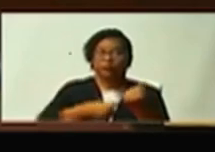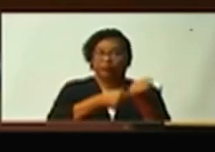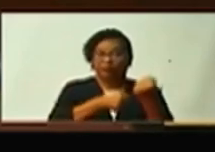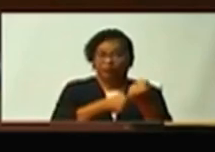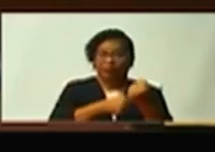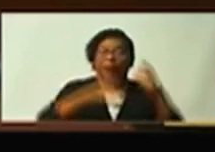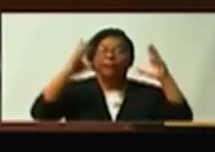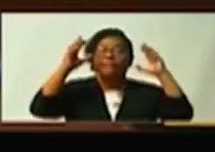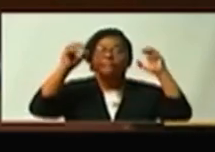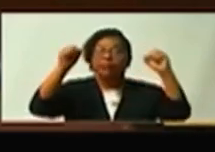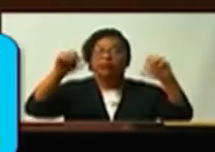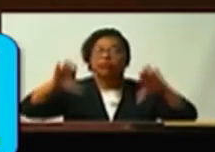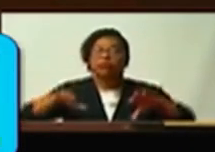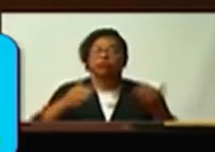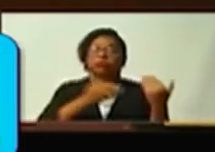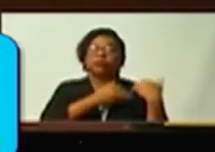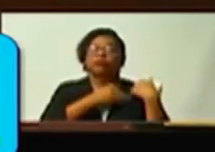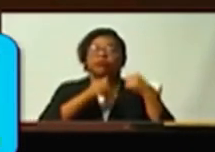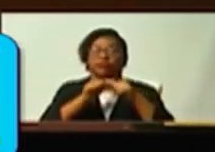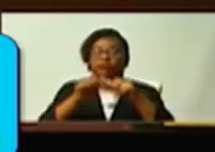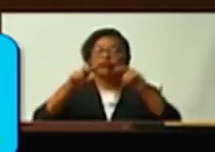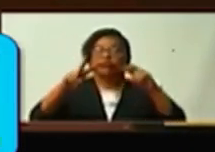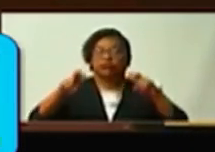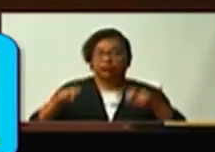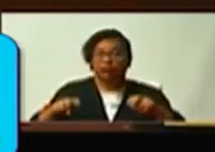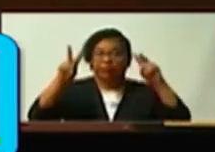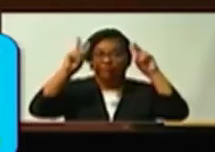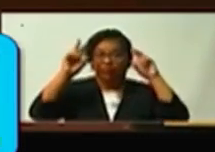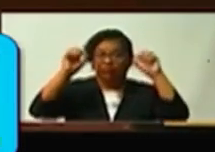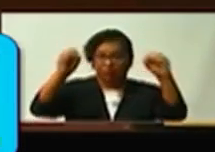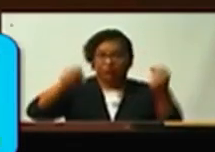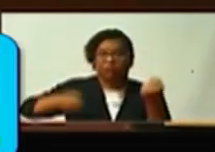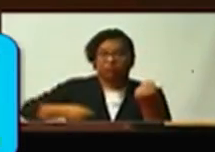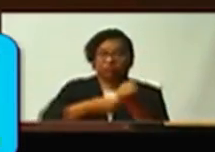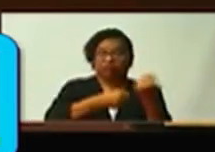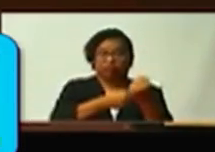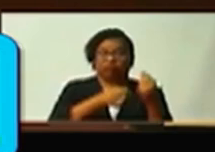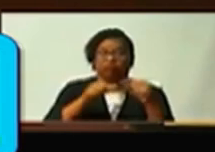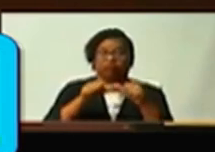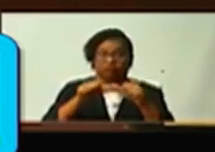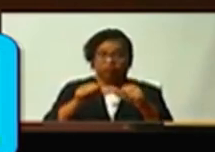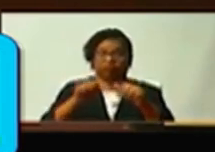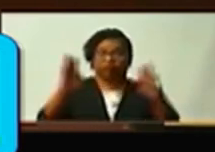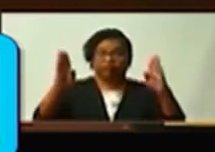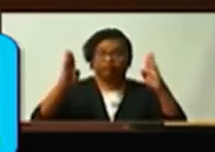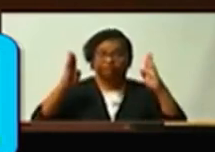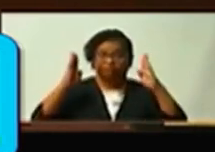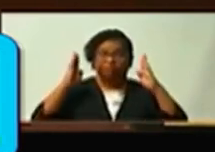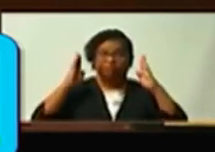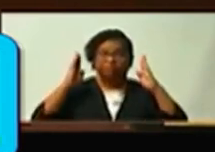presidentes de comisiones y vicepresidentes activos, atención,